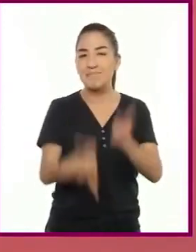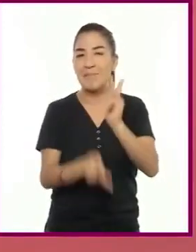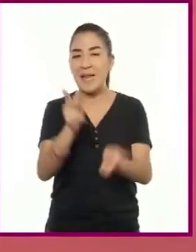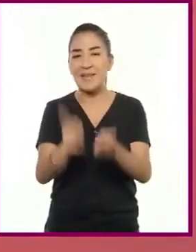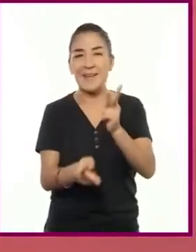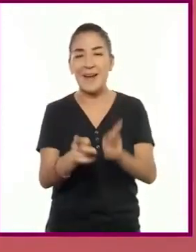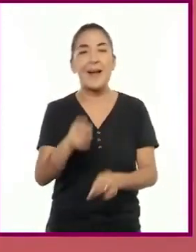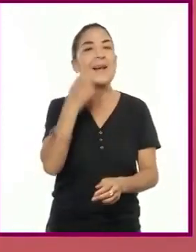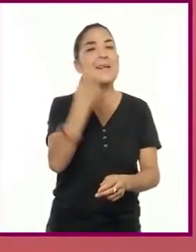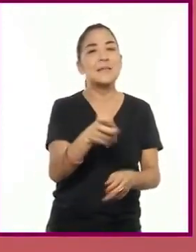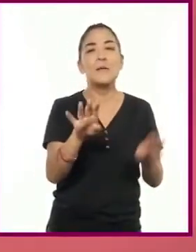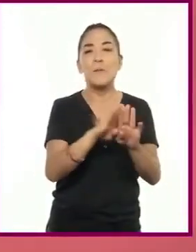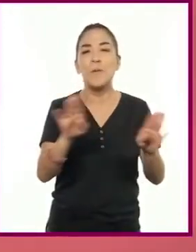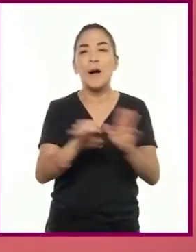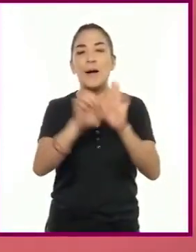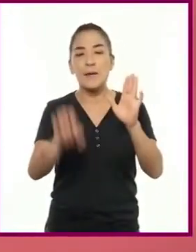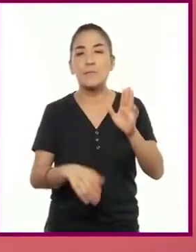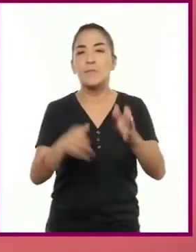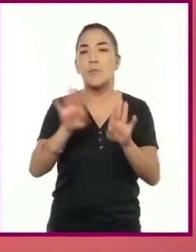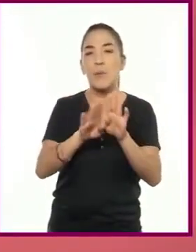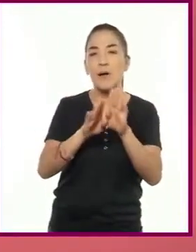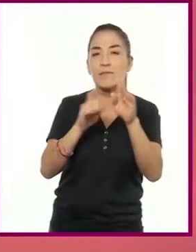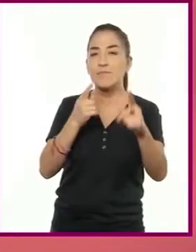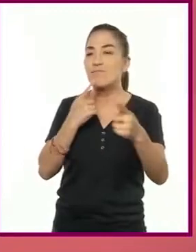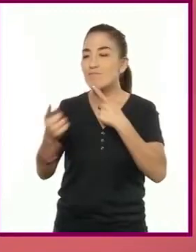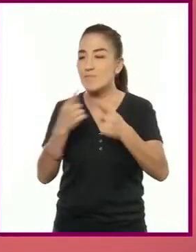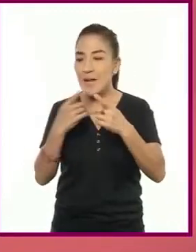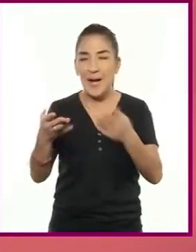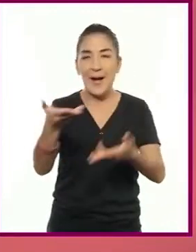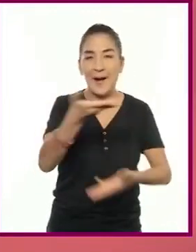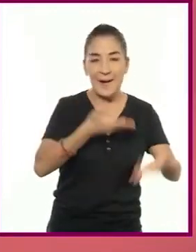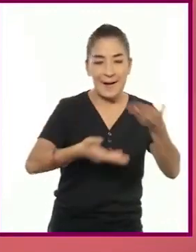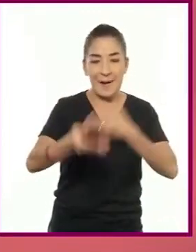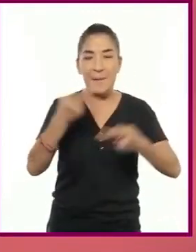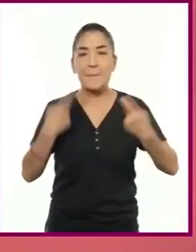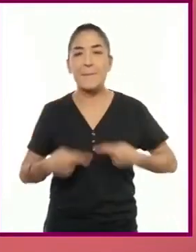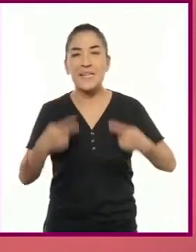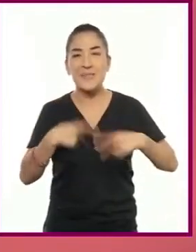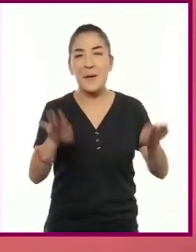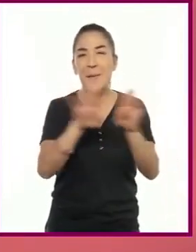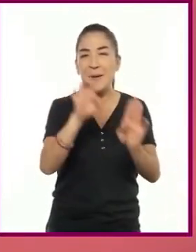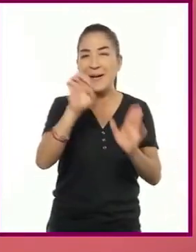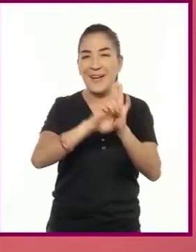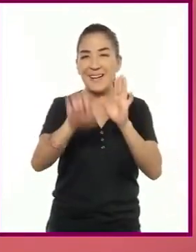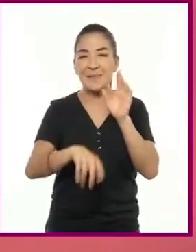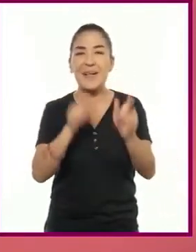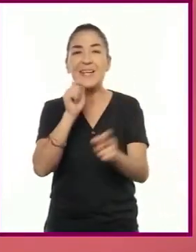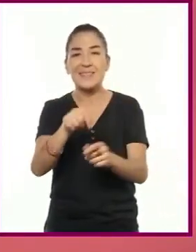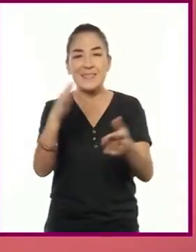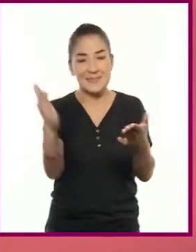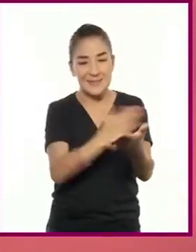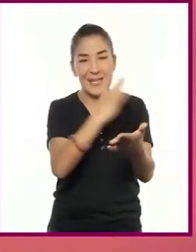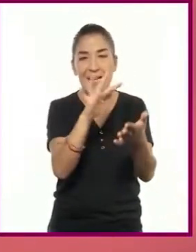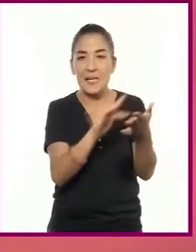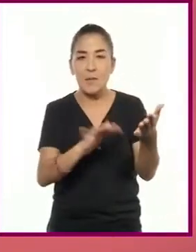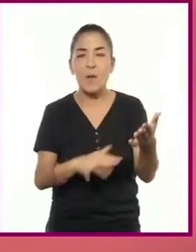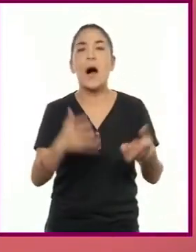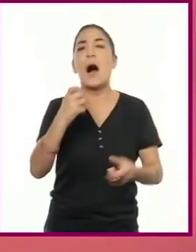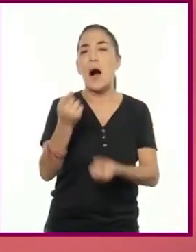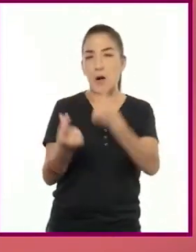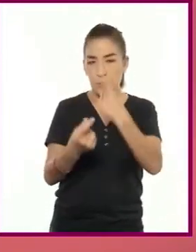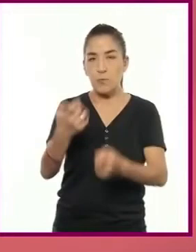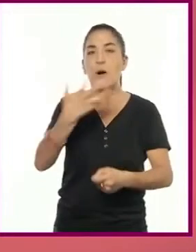Este ejemplo presenta diálogos puros, pero tengan presente que hay infinidad de textos en donde los